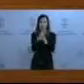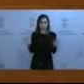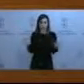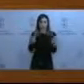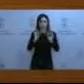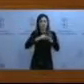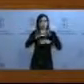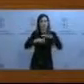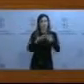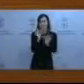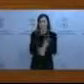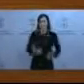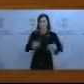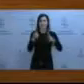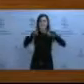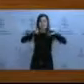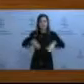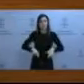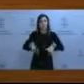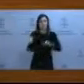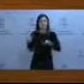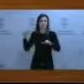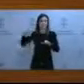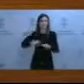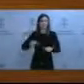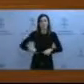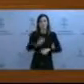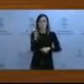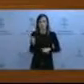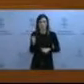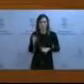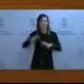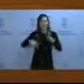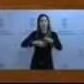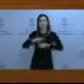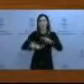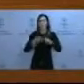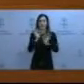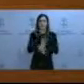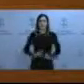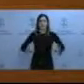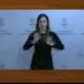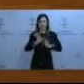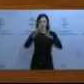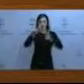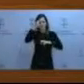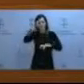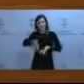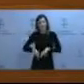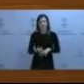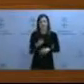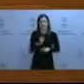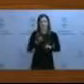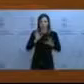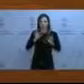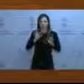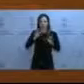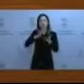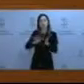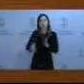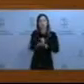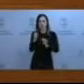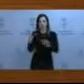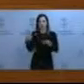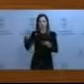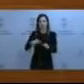6 meses desde la aprobación. Ya no hablo desde que se conocen las cuestiones, ¿no? Continúan instalados en la intención de que sea